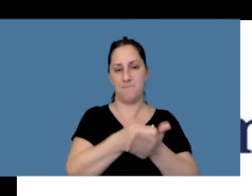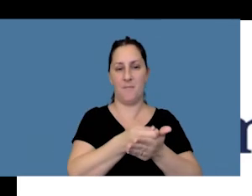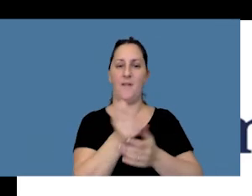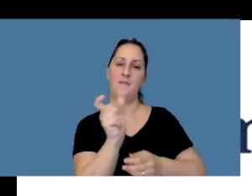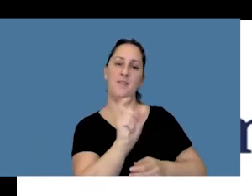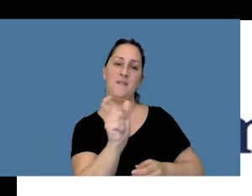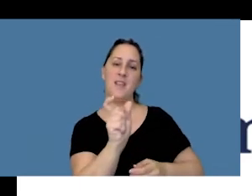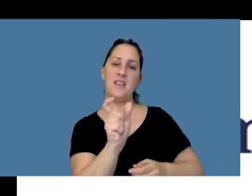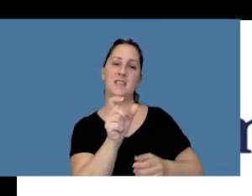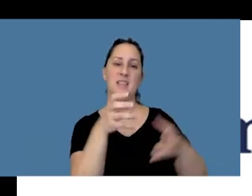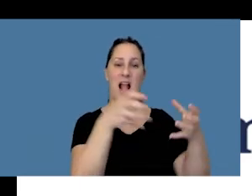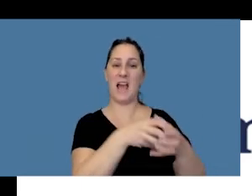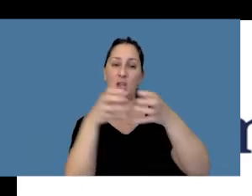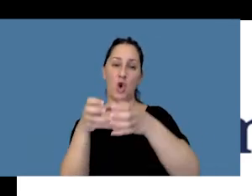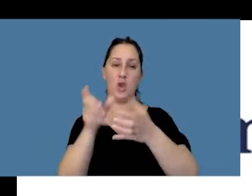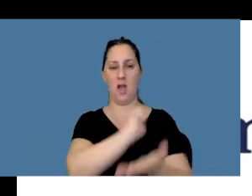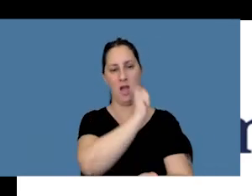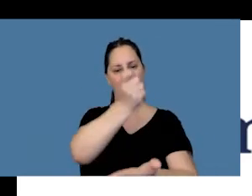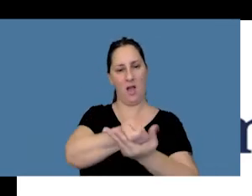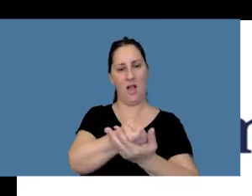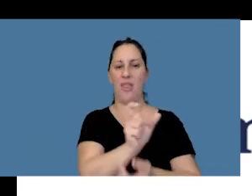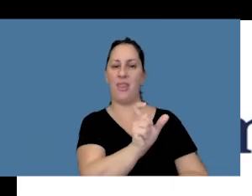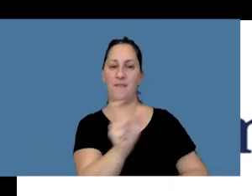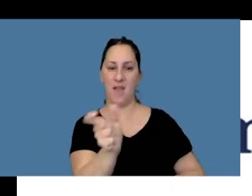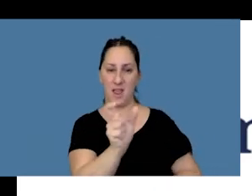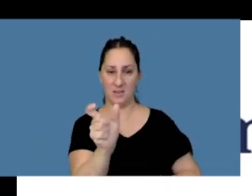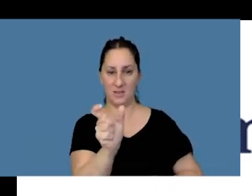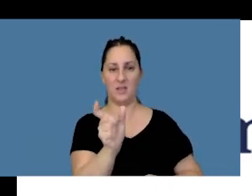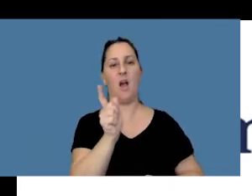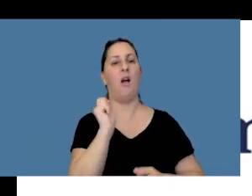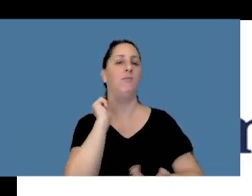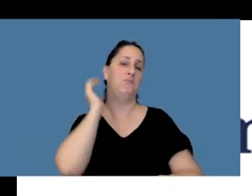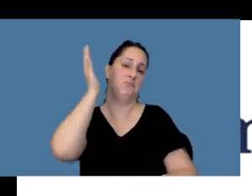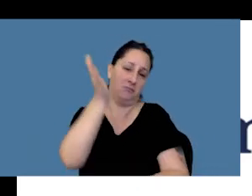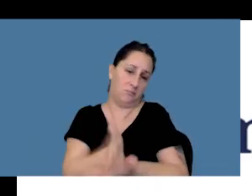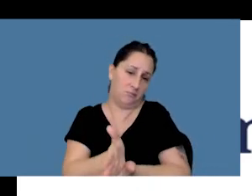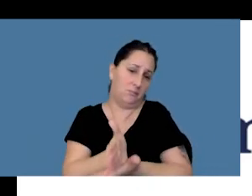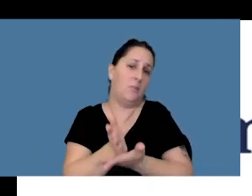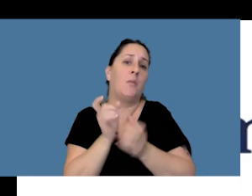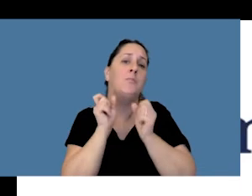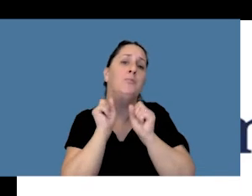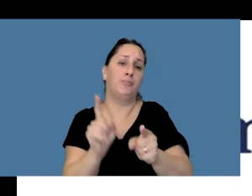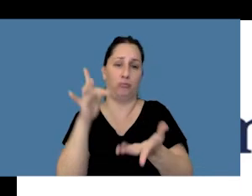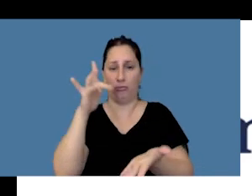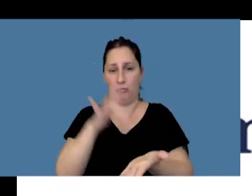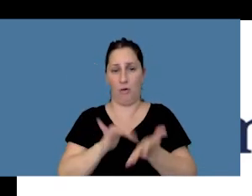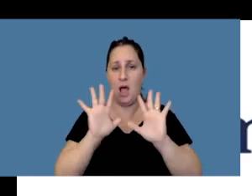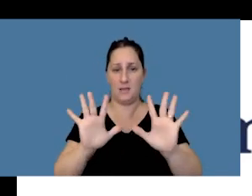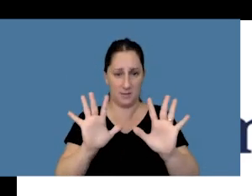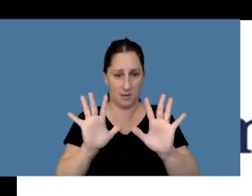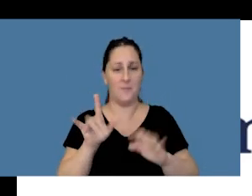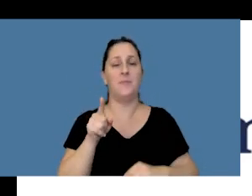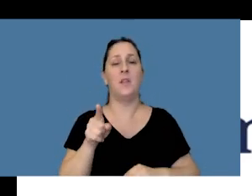de categoría y le va a aplicar las sanciones que correspondan. Es decir, cuando